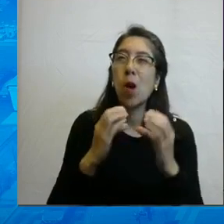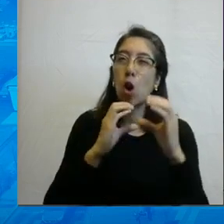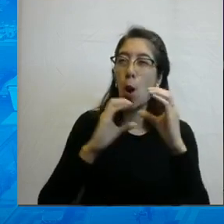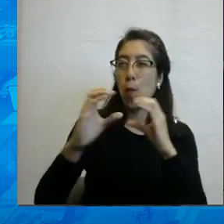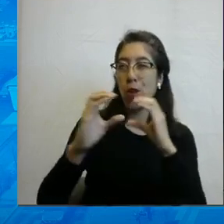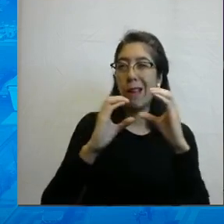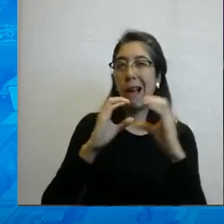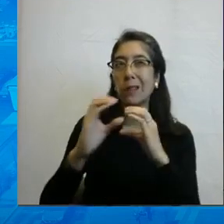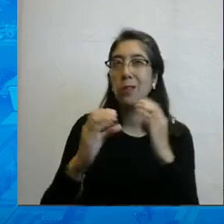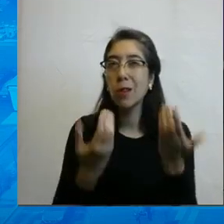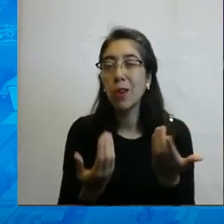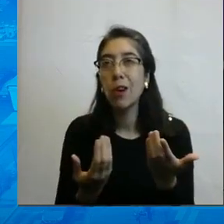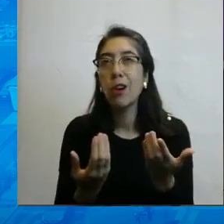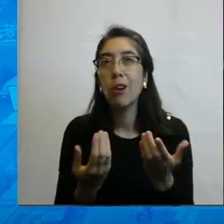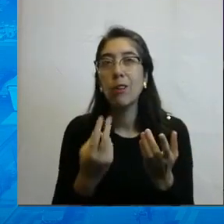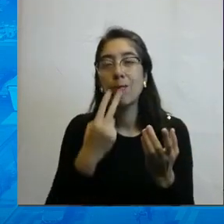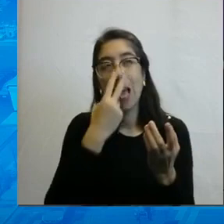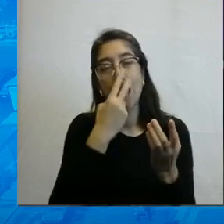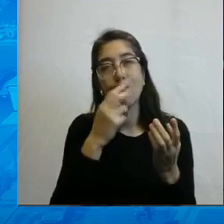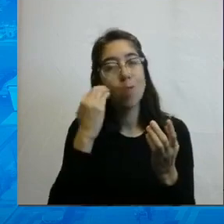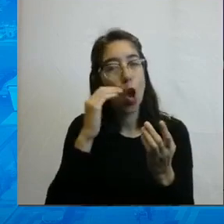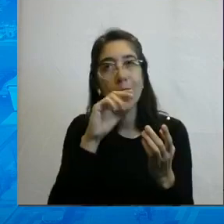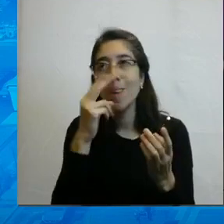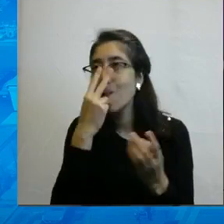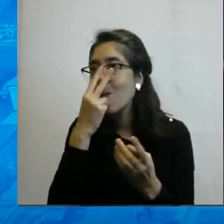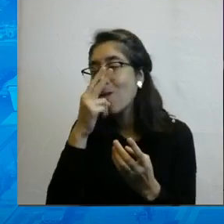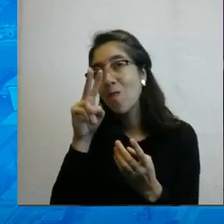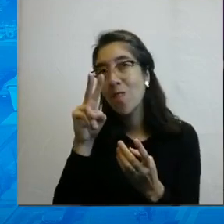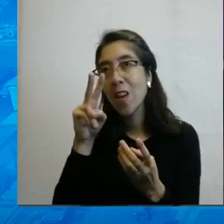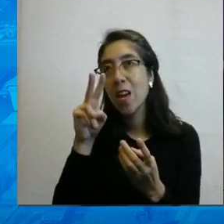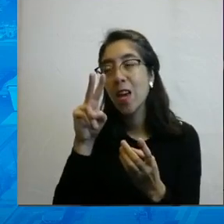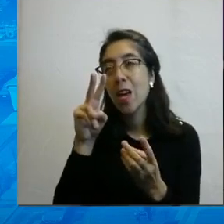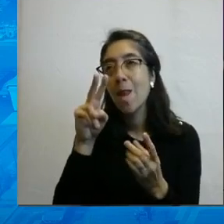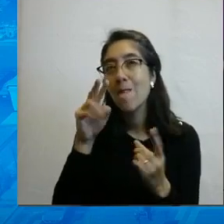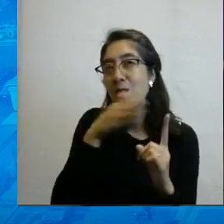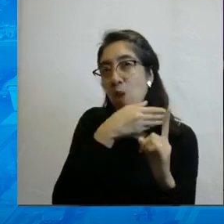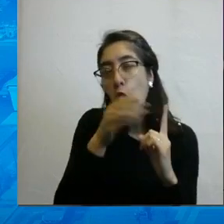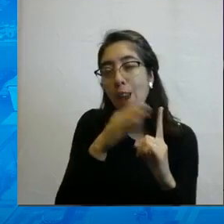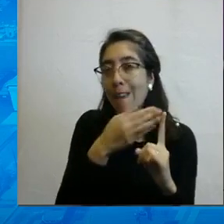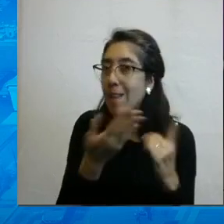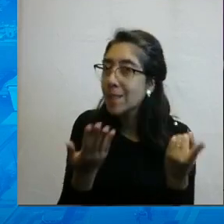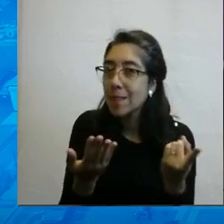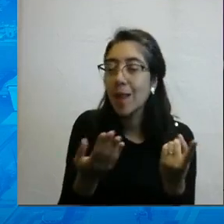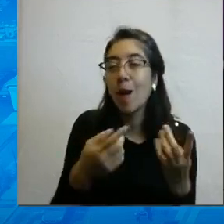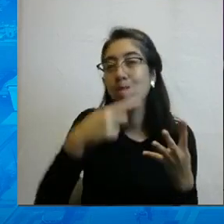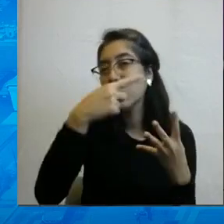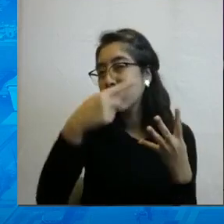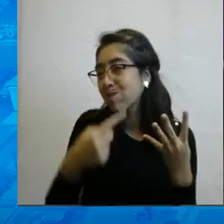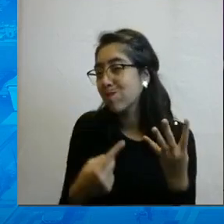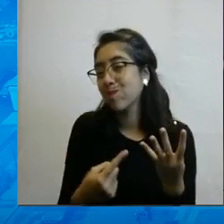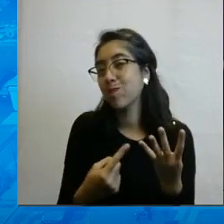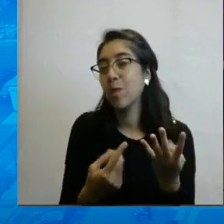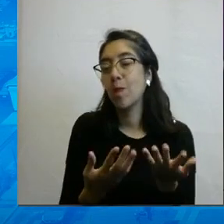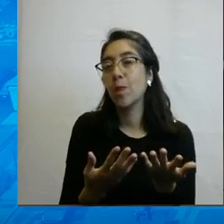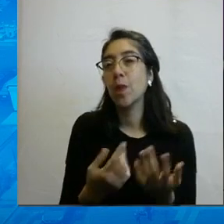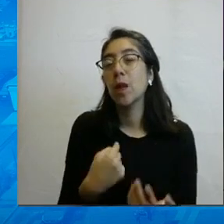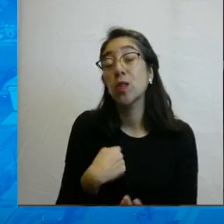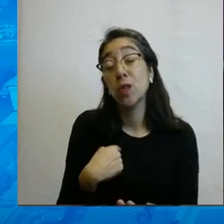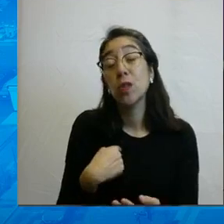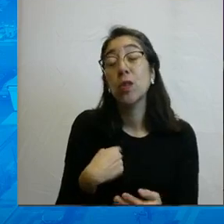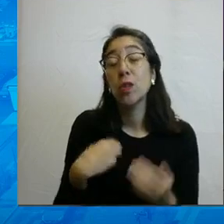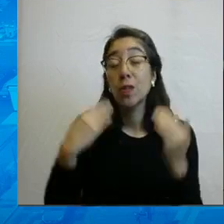la exposición a violencia, etcétera. Por lo tanto, mi llamado en este saludo de hoy por el Día de la